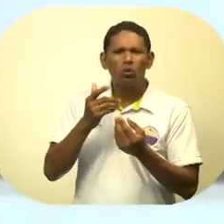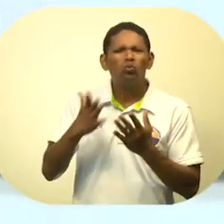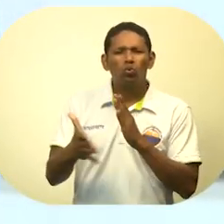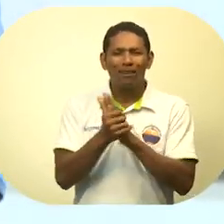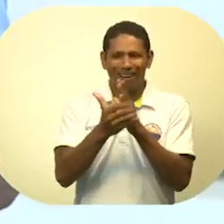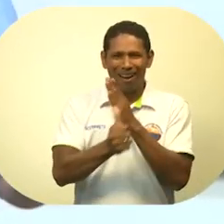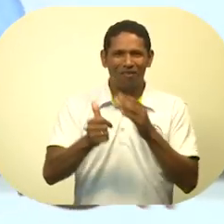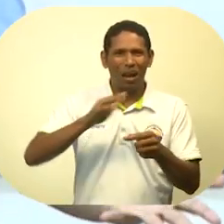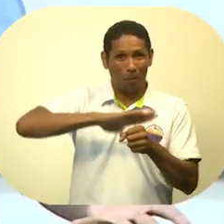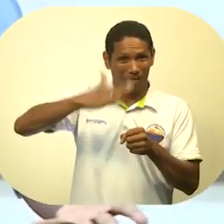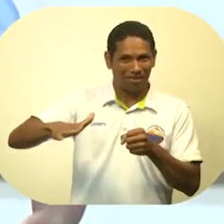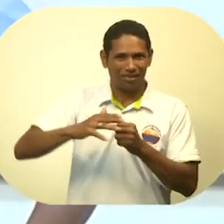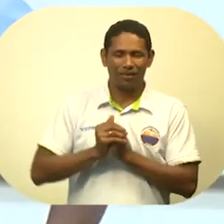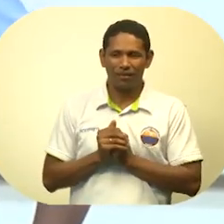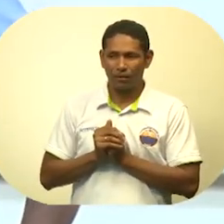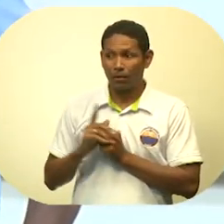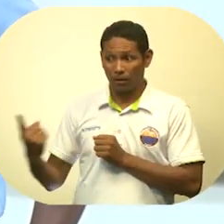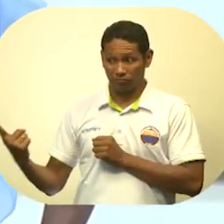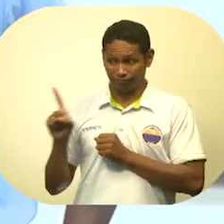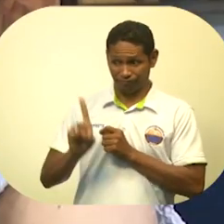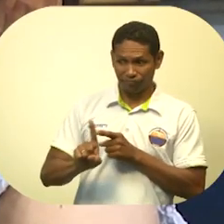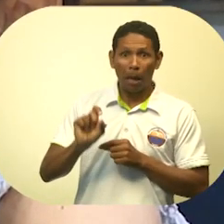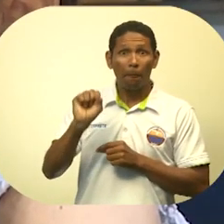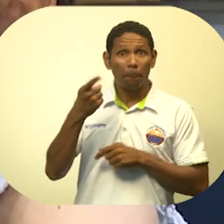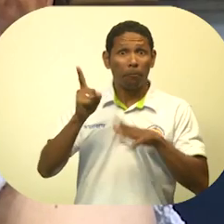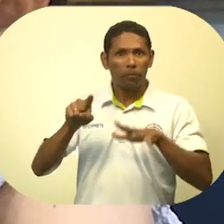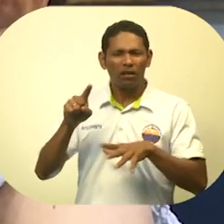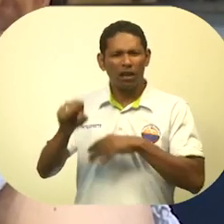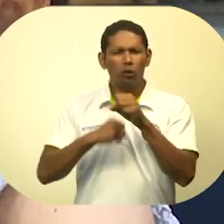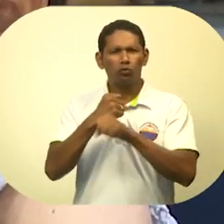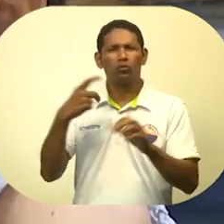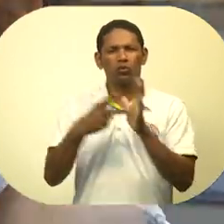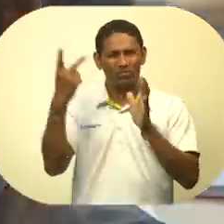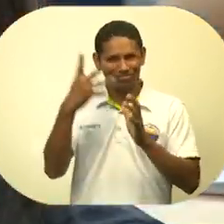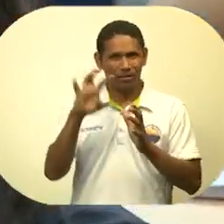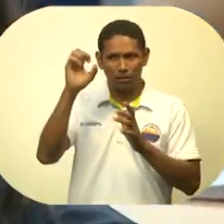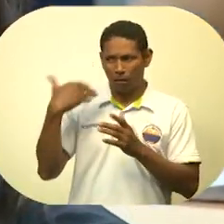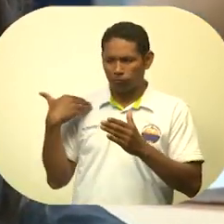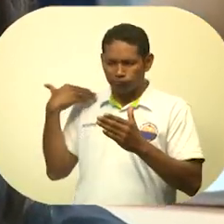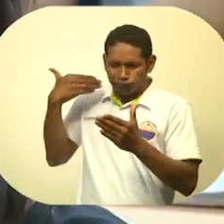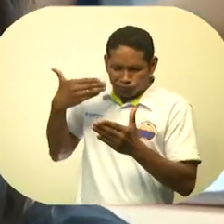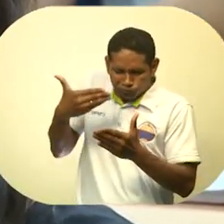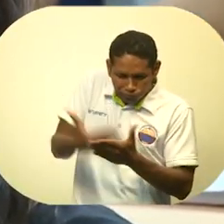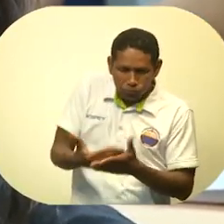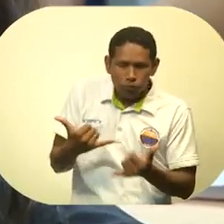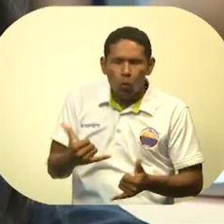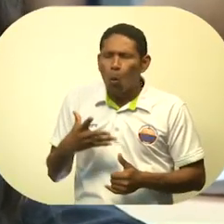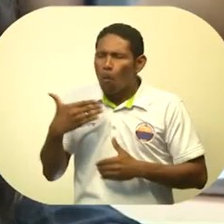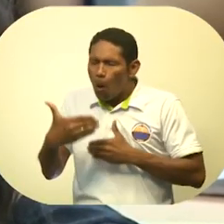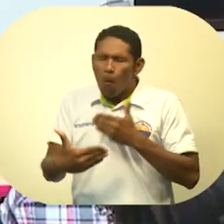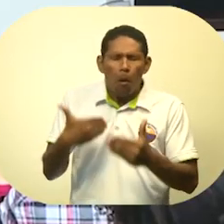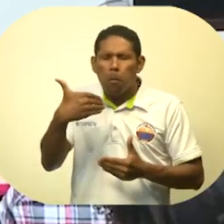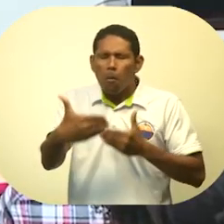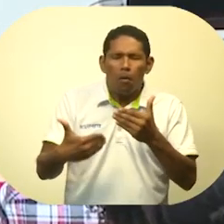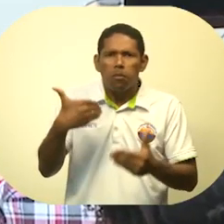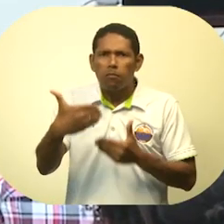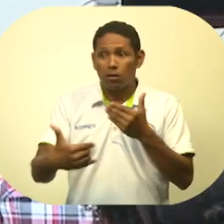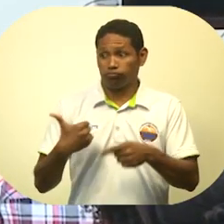primera cohorte del programa Talento Magdalena, quien desde el primer semestre de 2018 ha vivido